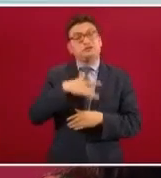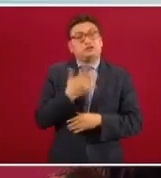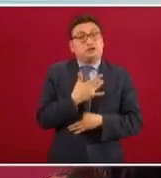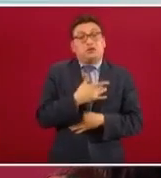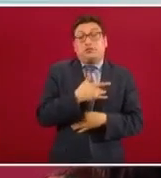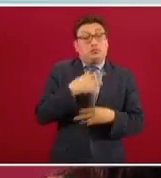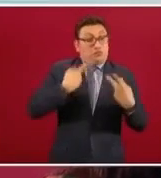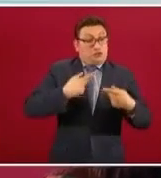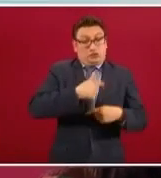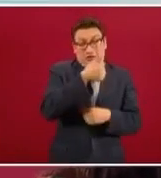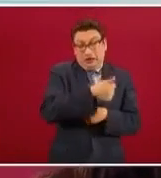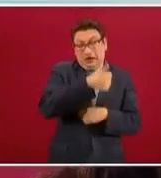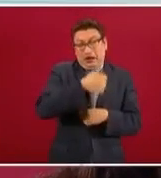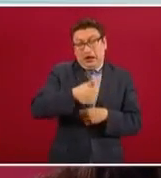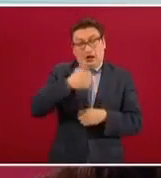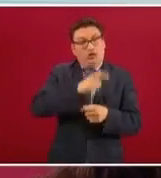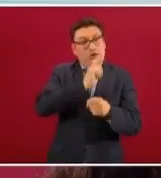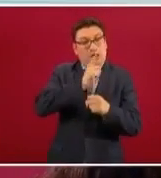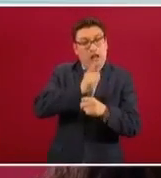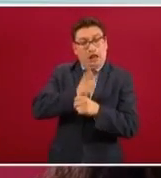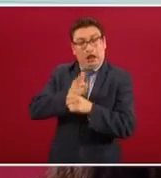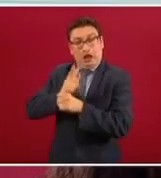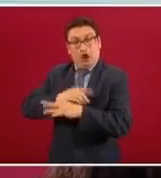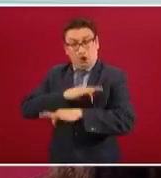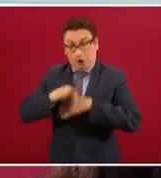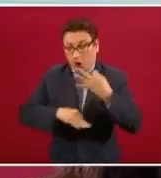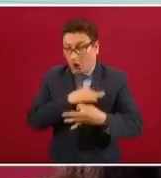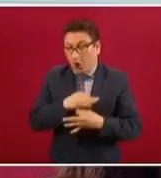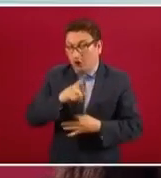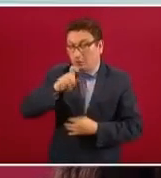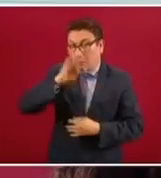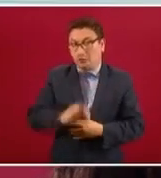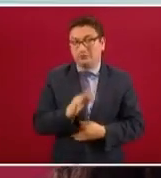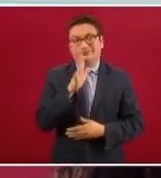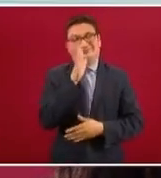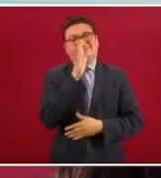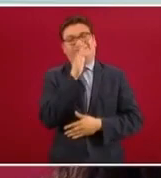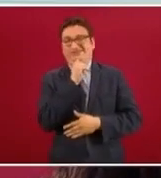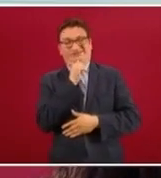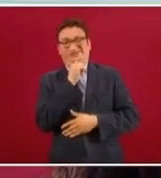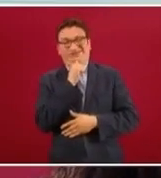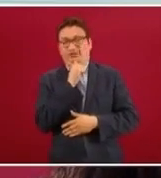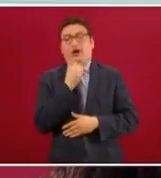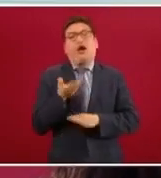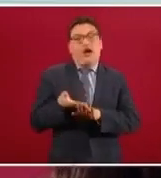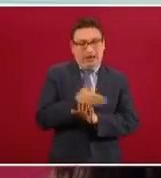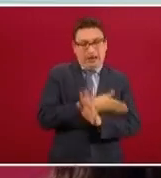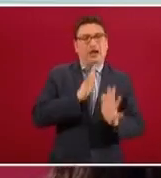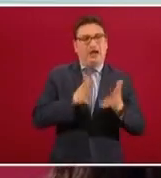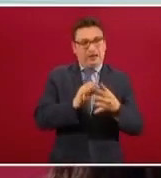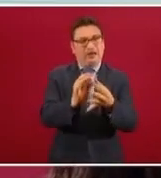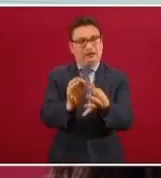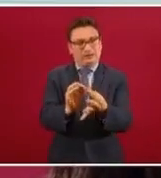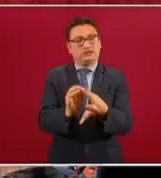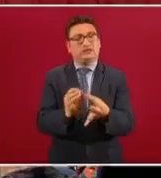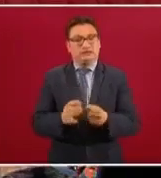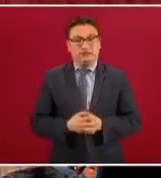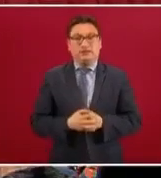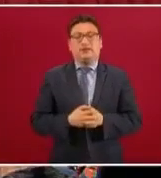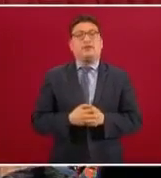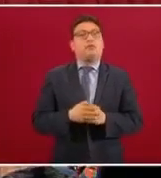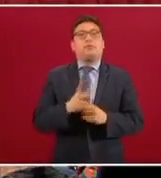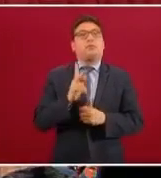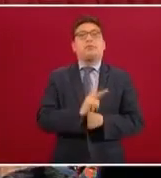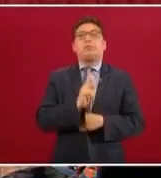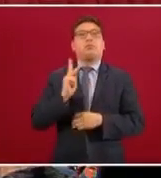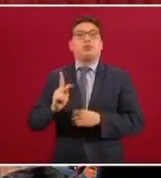las personas se pueden identificar. No es posible. Esto ya hemos también explicado, que es